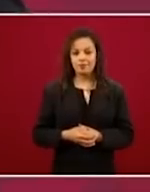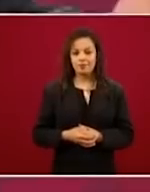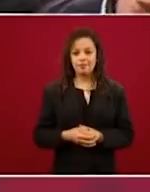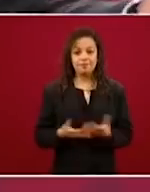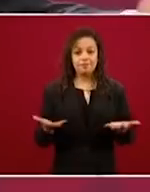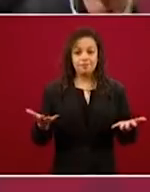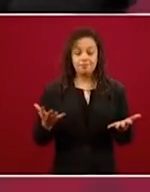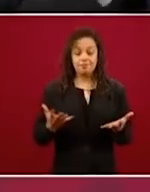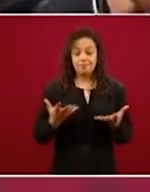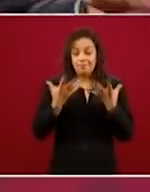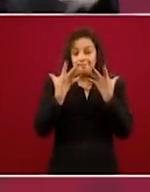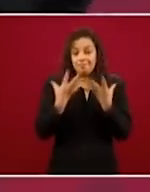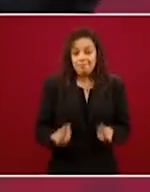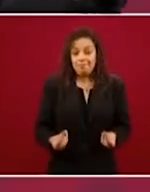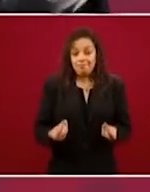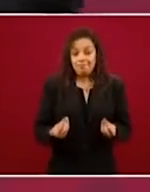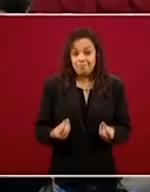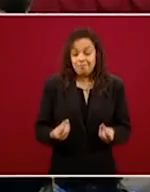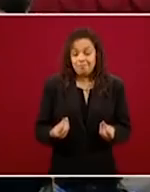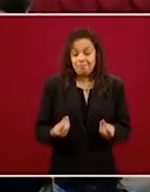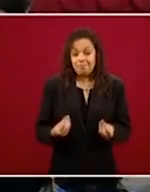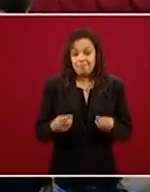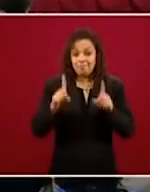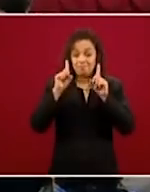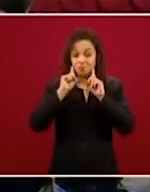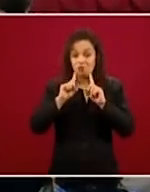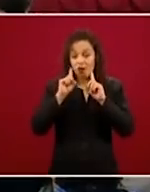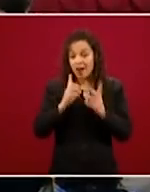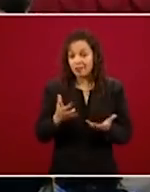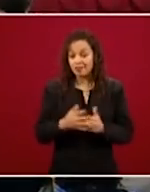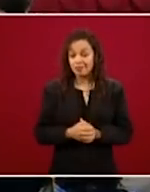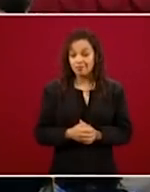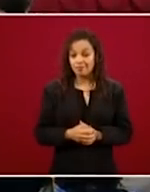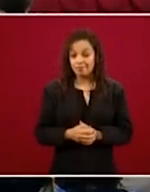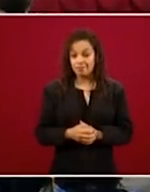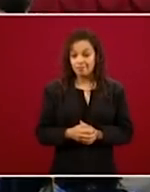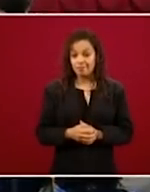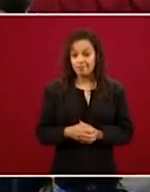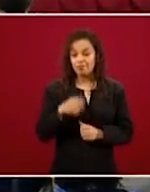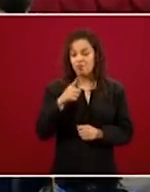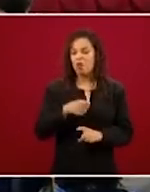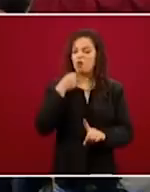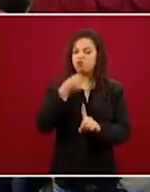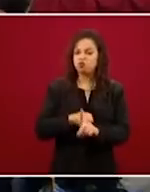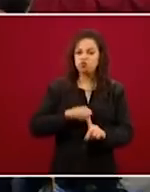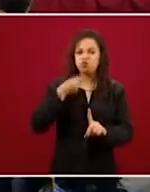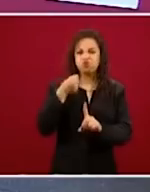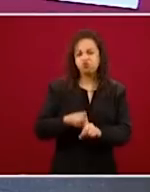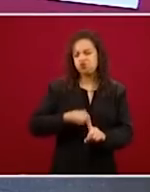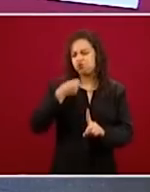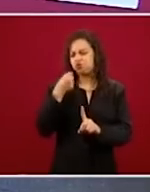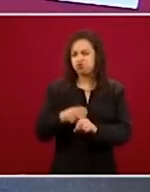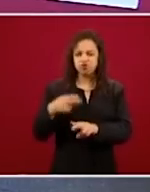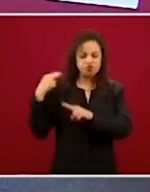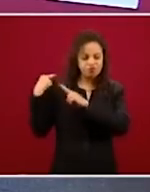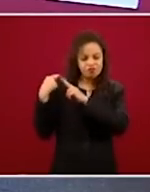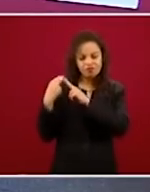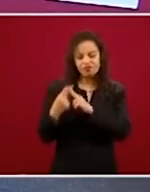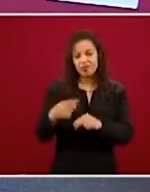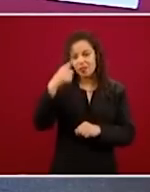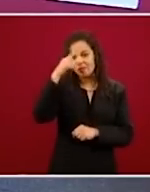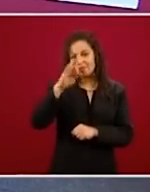mujeres que han luchado todo el tiempo por la igualdad y por